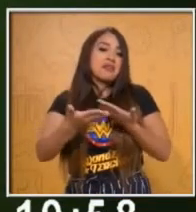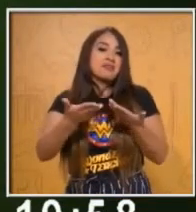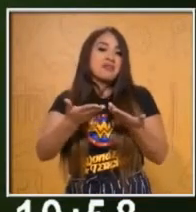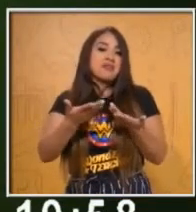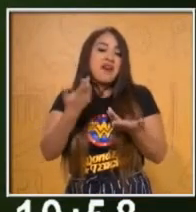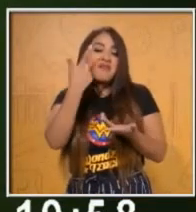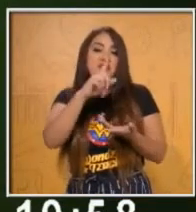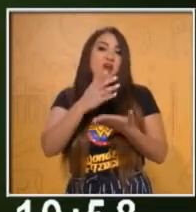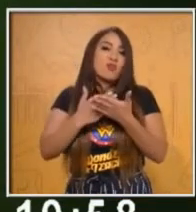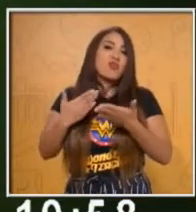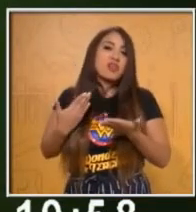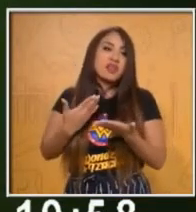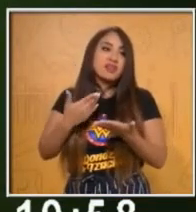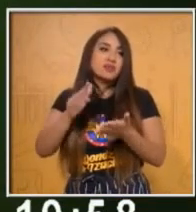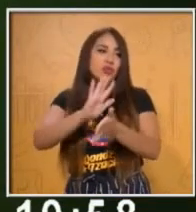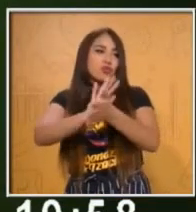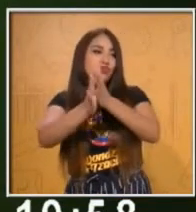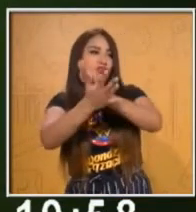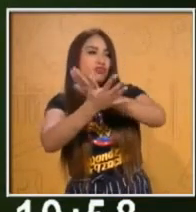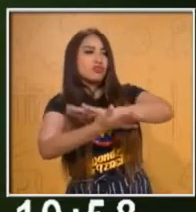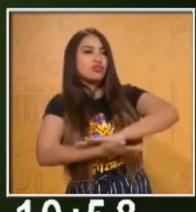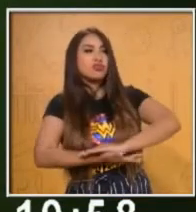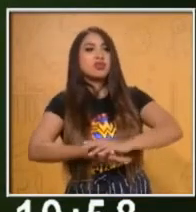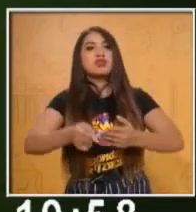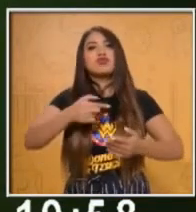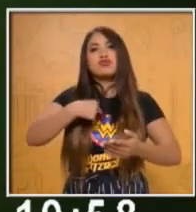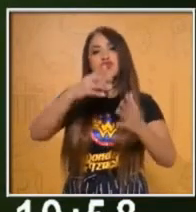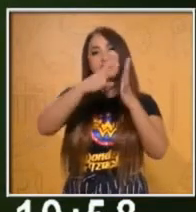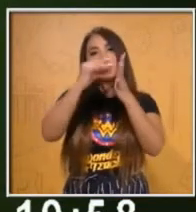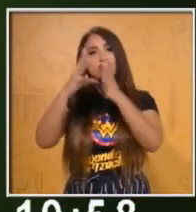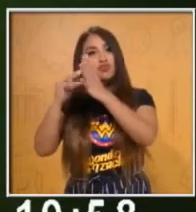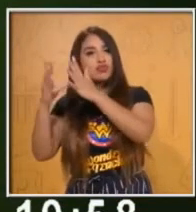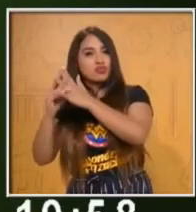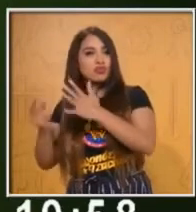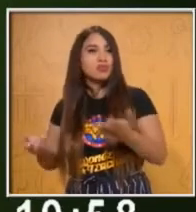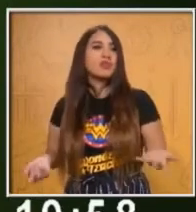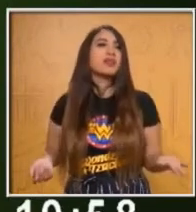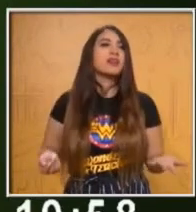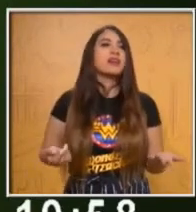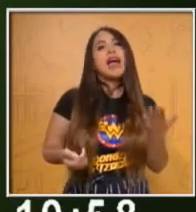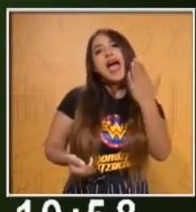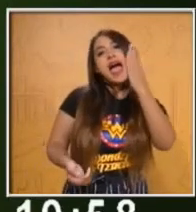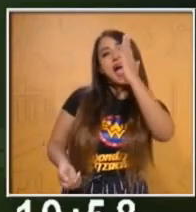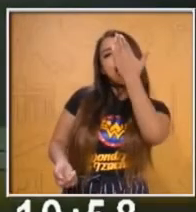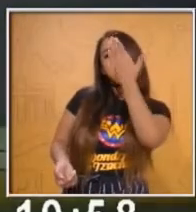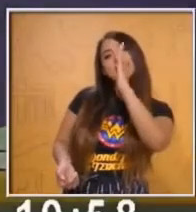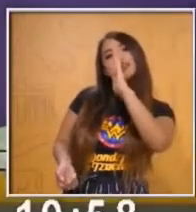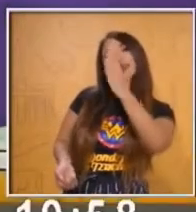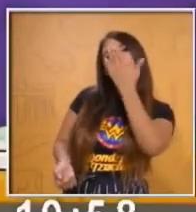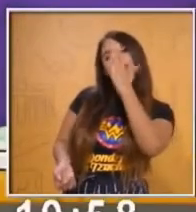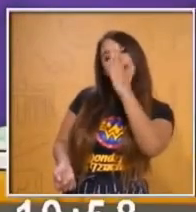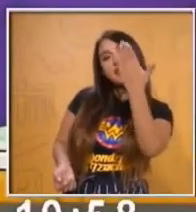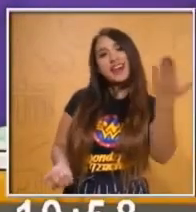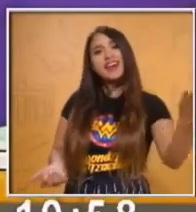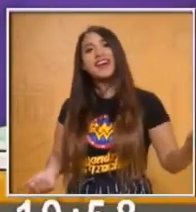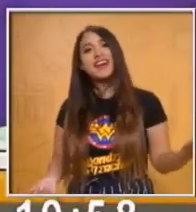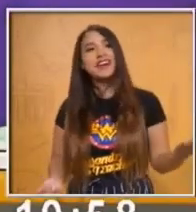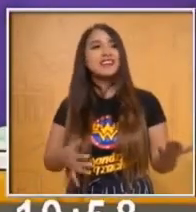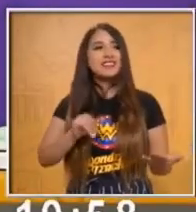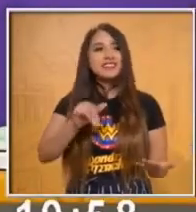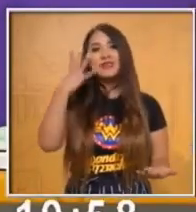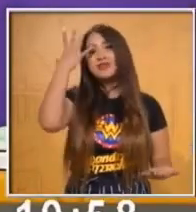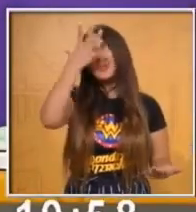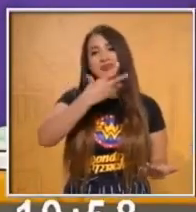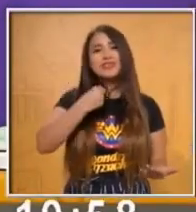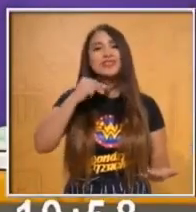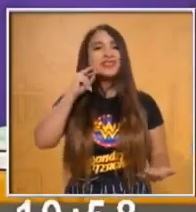Me transformo a cada instante, ya que imito a los demás. El espejo. Así es, y más bonito si tú te